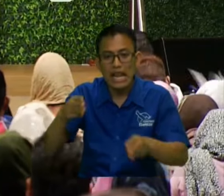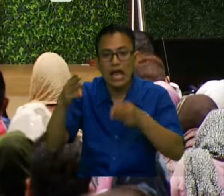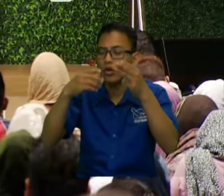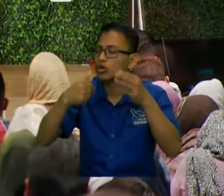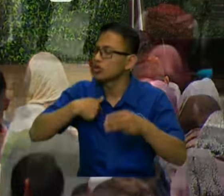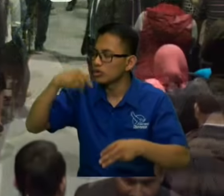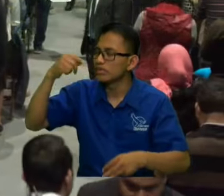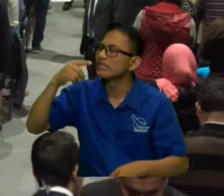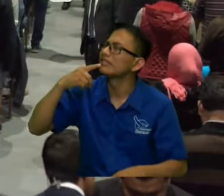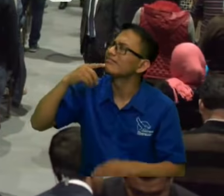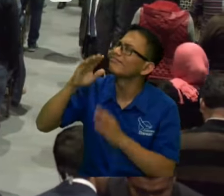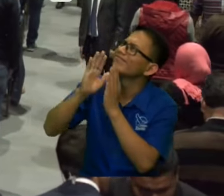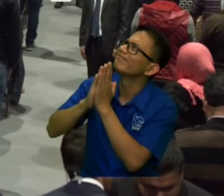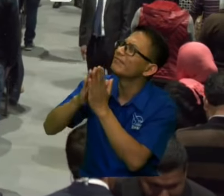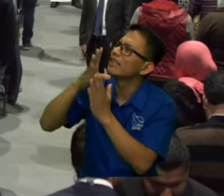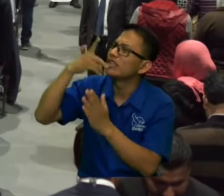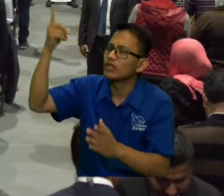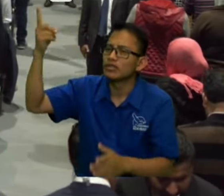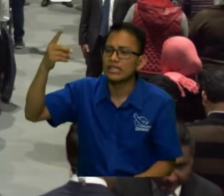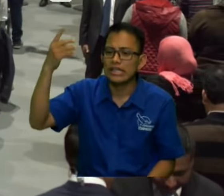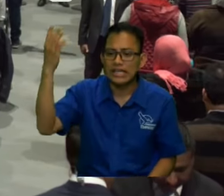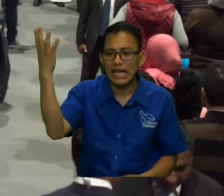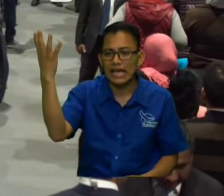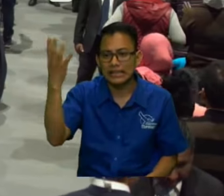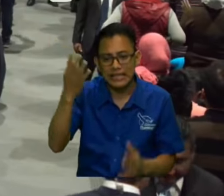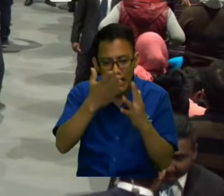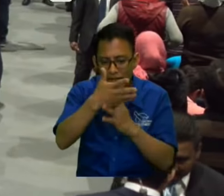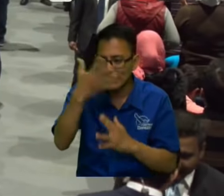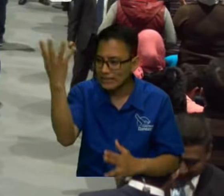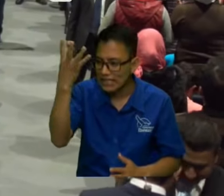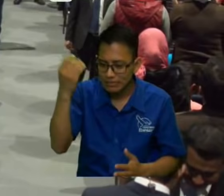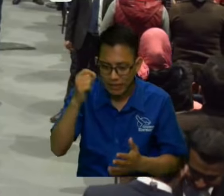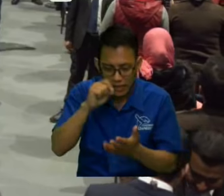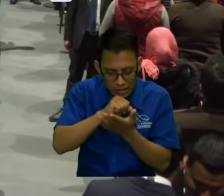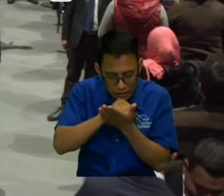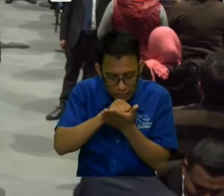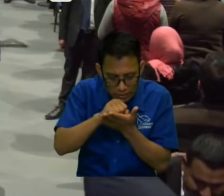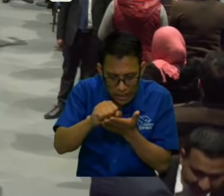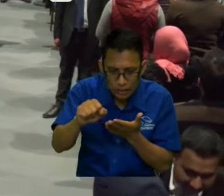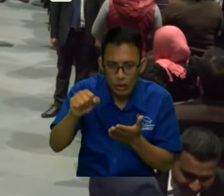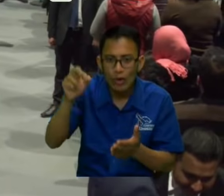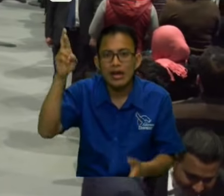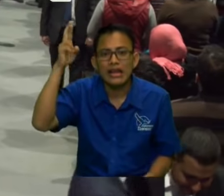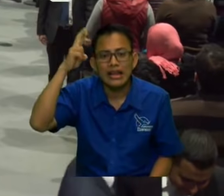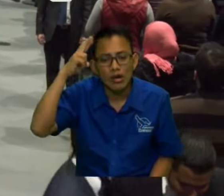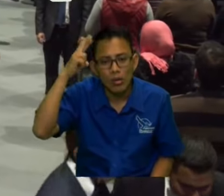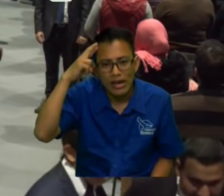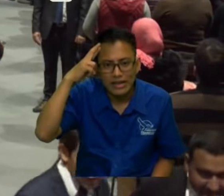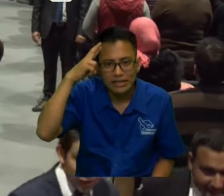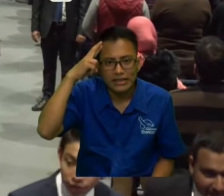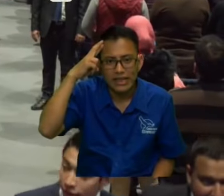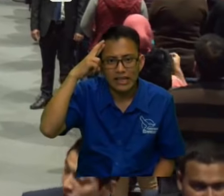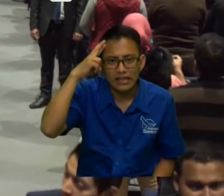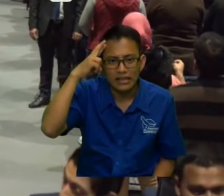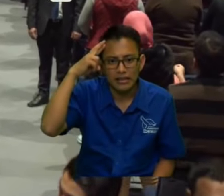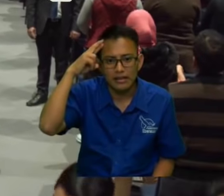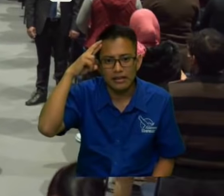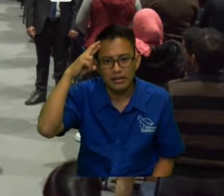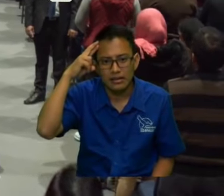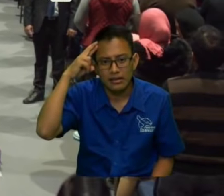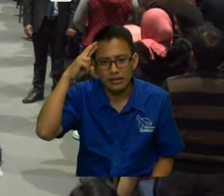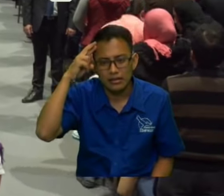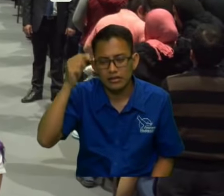por el Espíritu Santo, puesto que está escrito que el Espíritu Santo nos recordará todas las cosas, yo